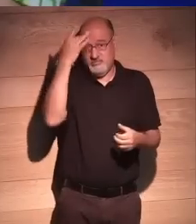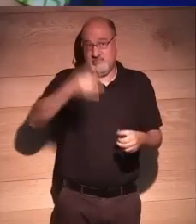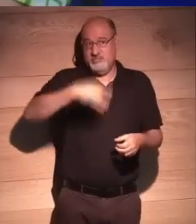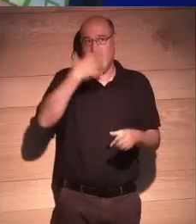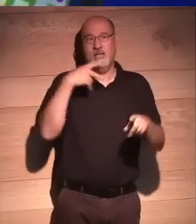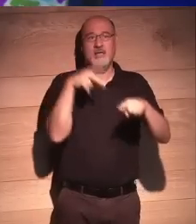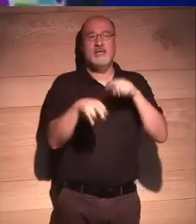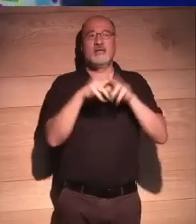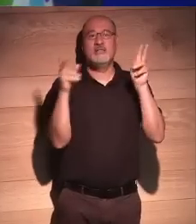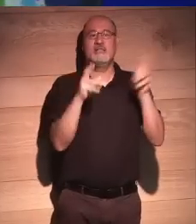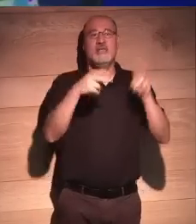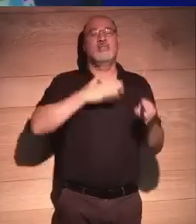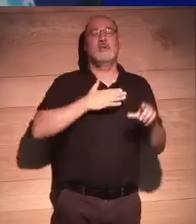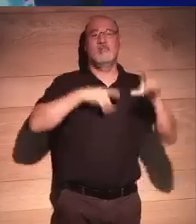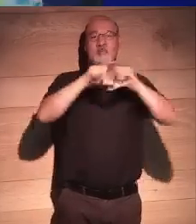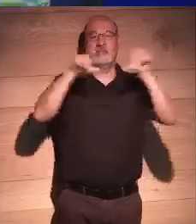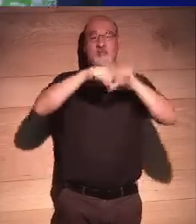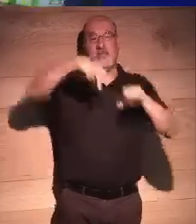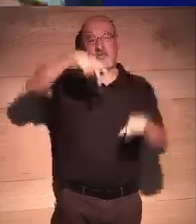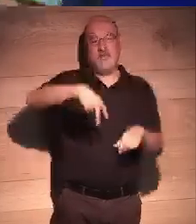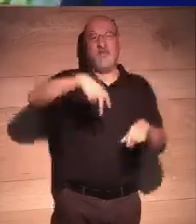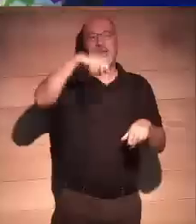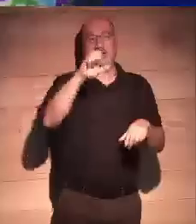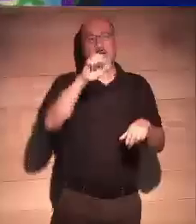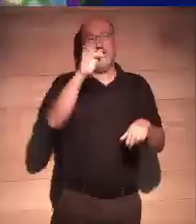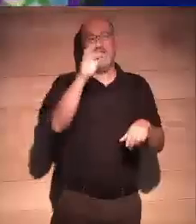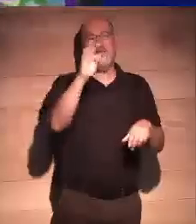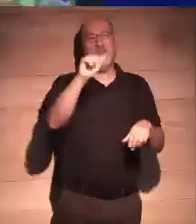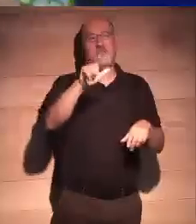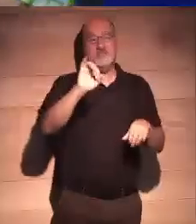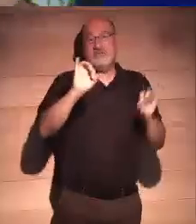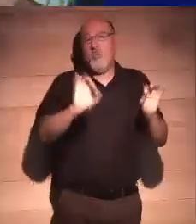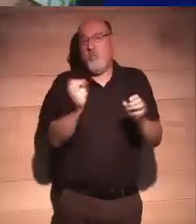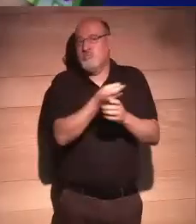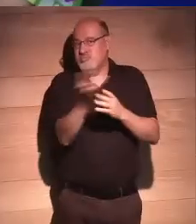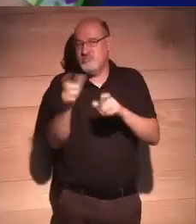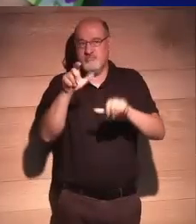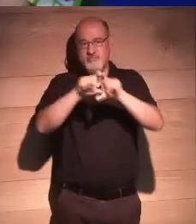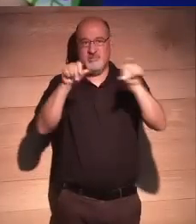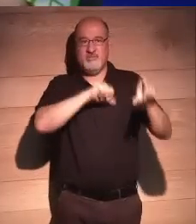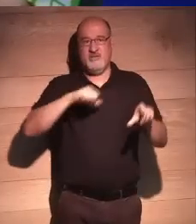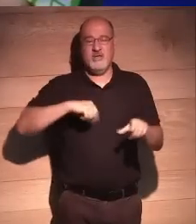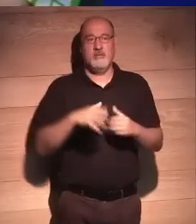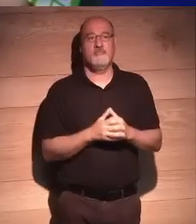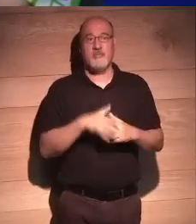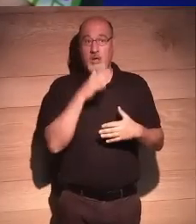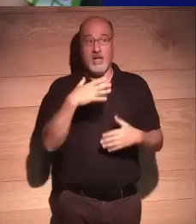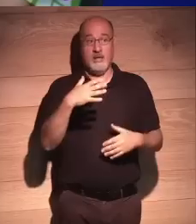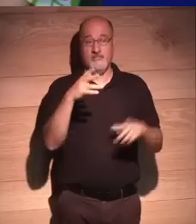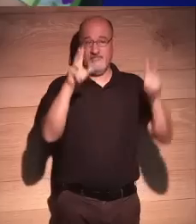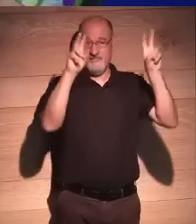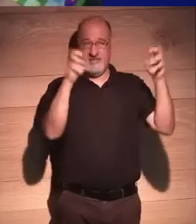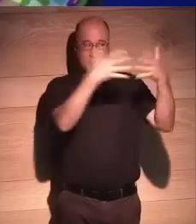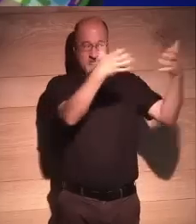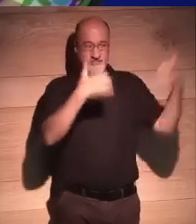las series de Netflix con un poco de suerte y te sabes dos. No, pero me interesa mucho esa percepción que dices. Una tele más valiente, nos vamos a quedar un poco con ese